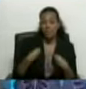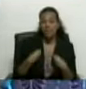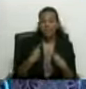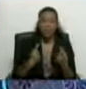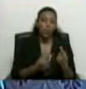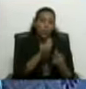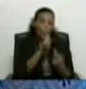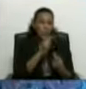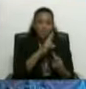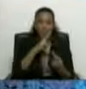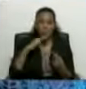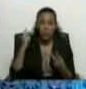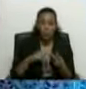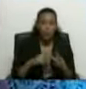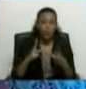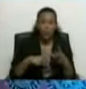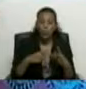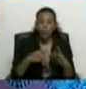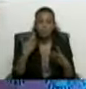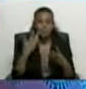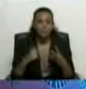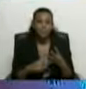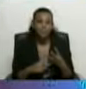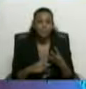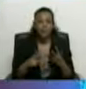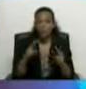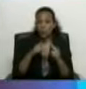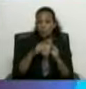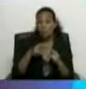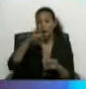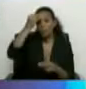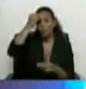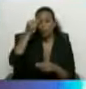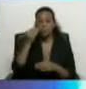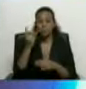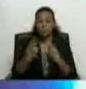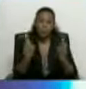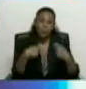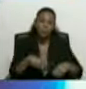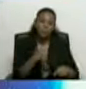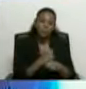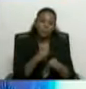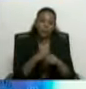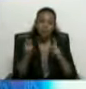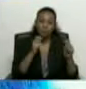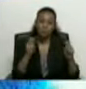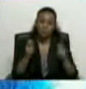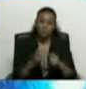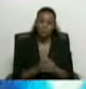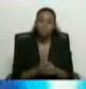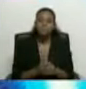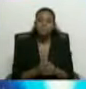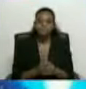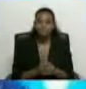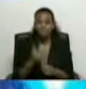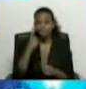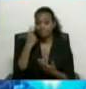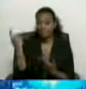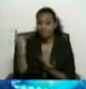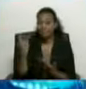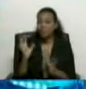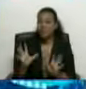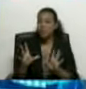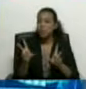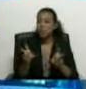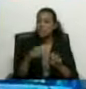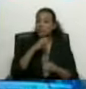gastronomía, dulcería, productos varios, conocimientos y ofertas sobre el área turística. También respecto a